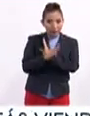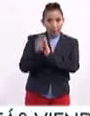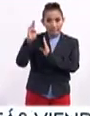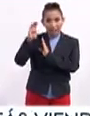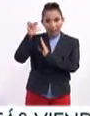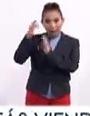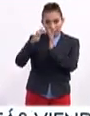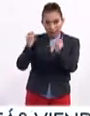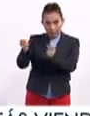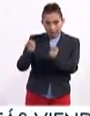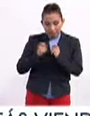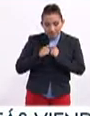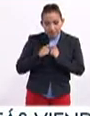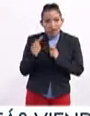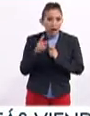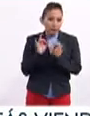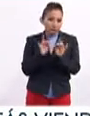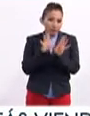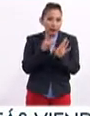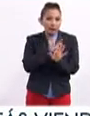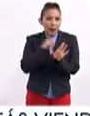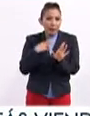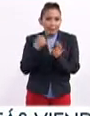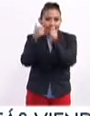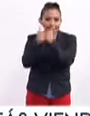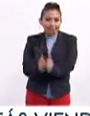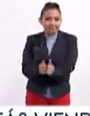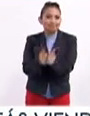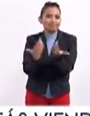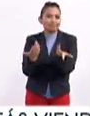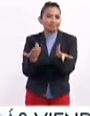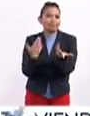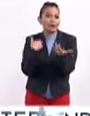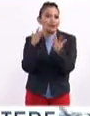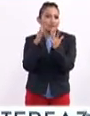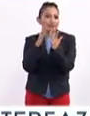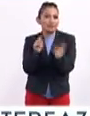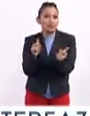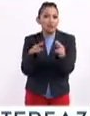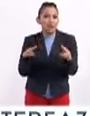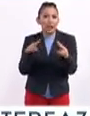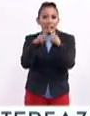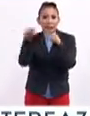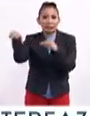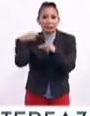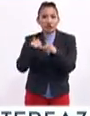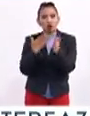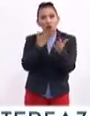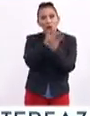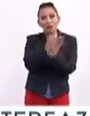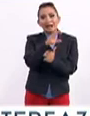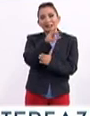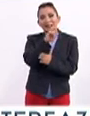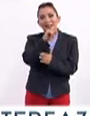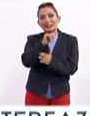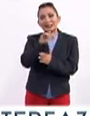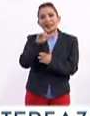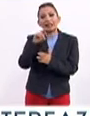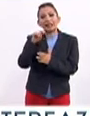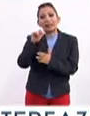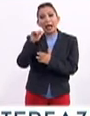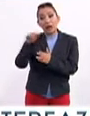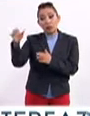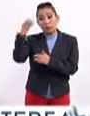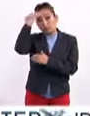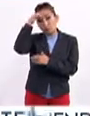francés, pero bueno, por otras cuestiones, pues tienes que radicar en París muchas veces. Claro. Y bueno, en París estuve en la Cité Universitaire, que es